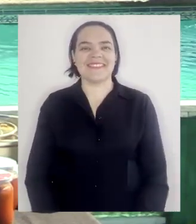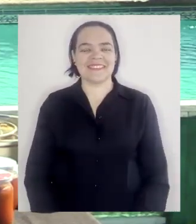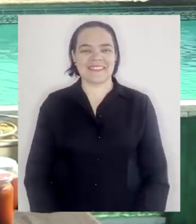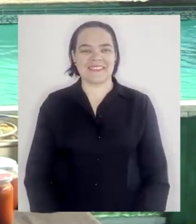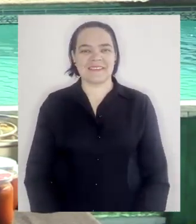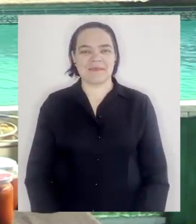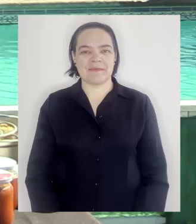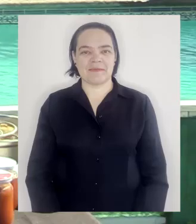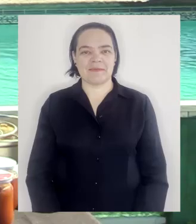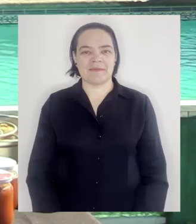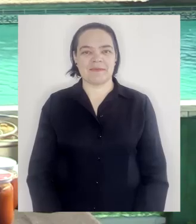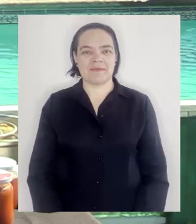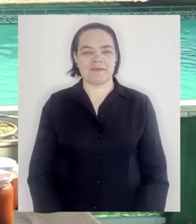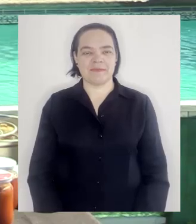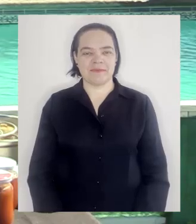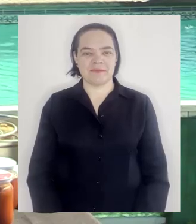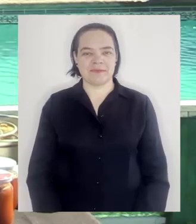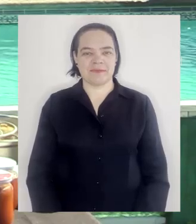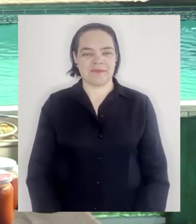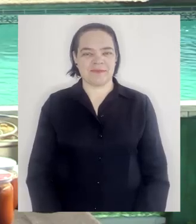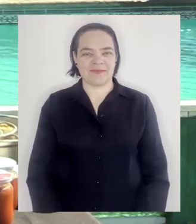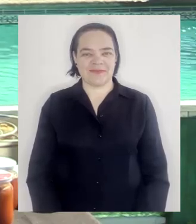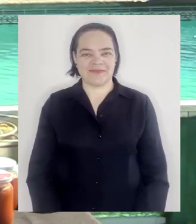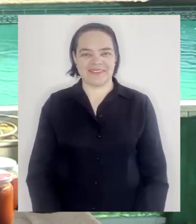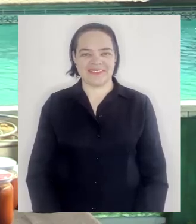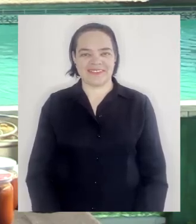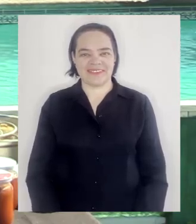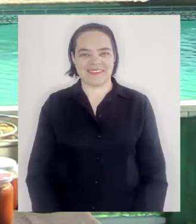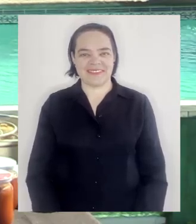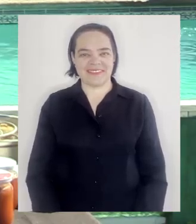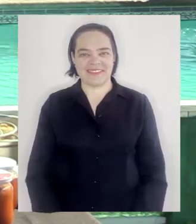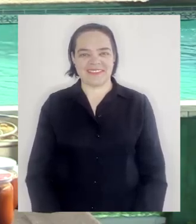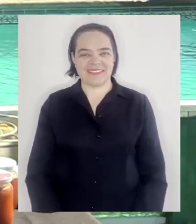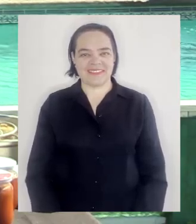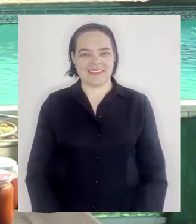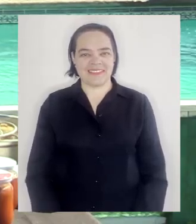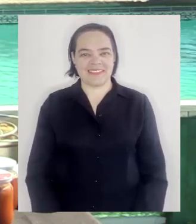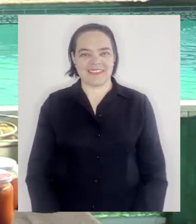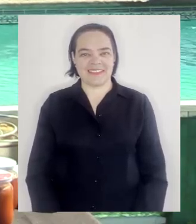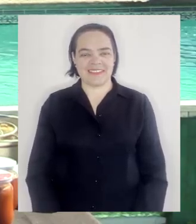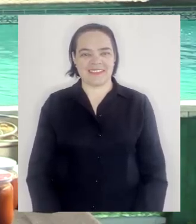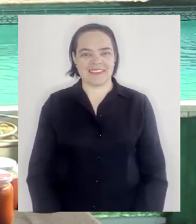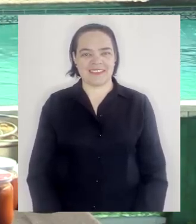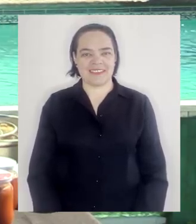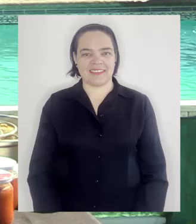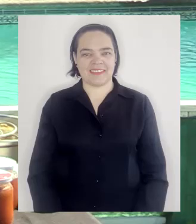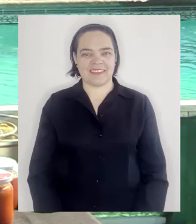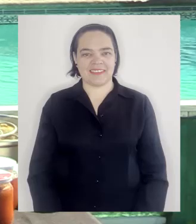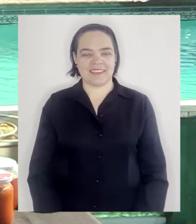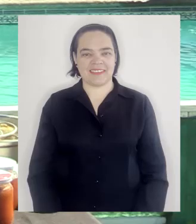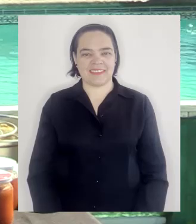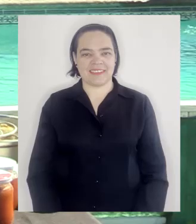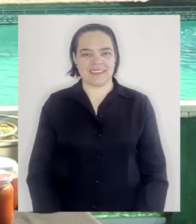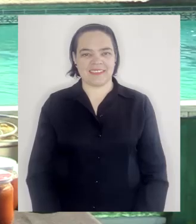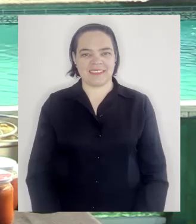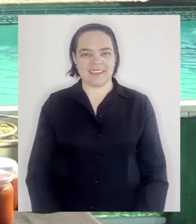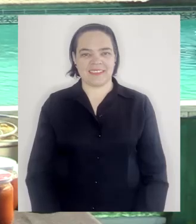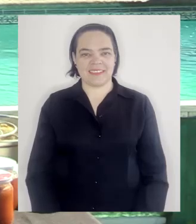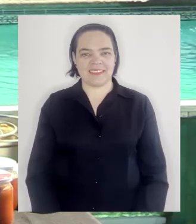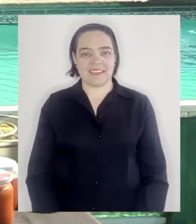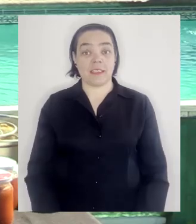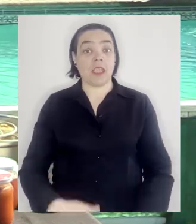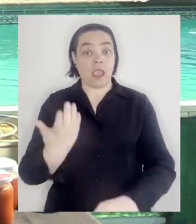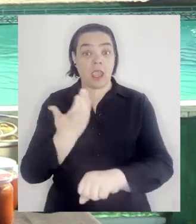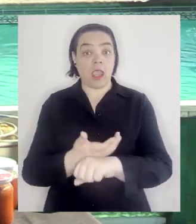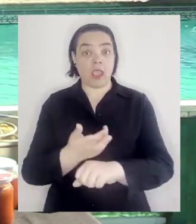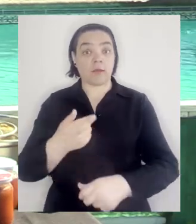Así que aquí te quedáis con lo que tenemos. Pero no, mucho. No hay mucho. Hay